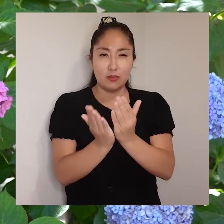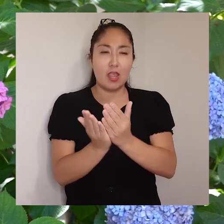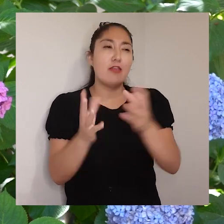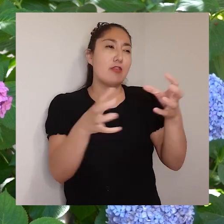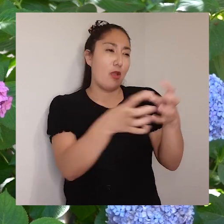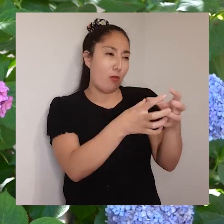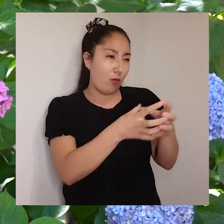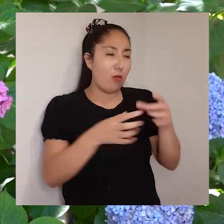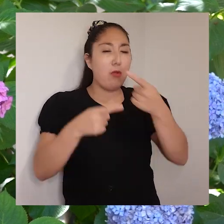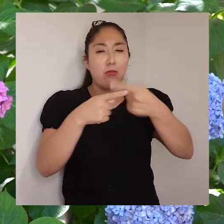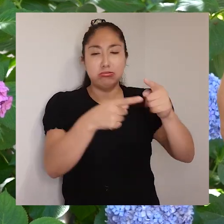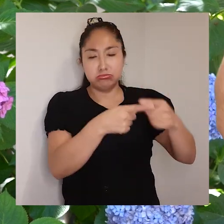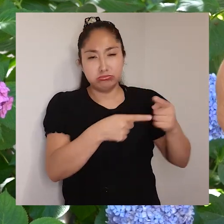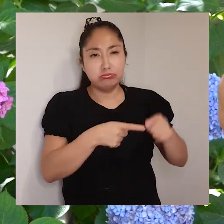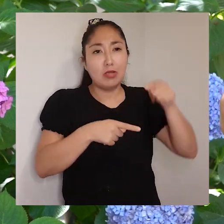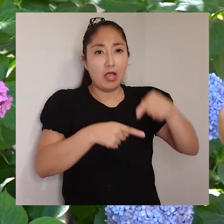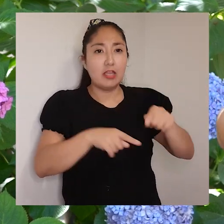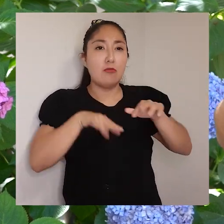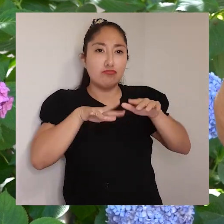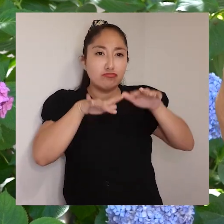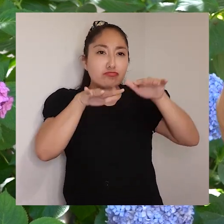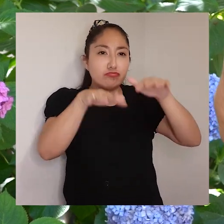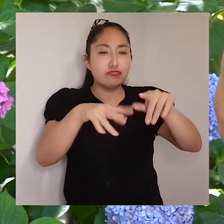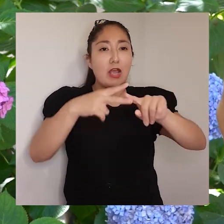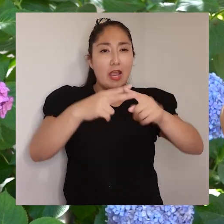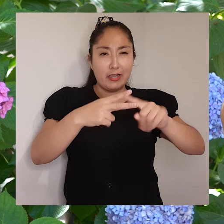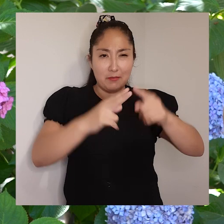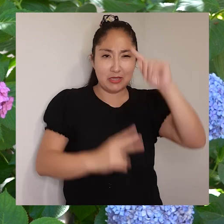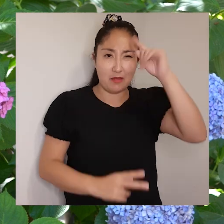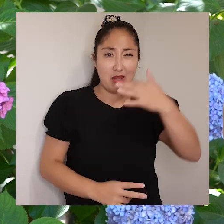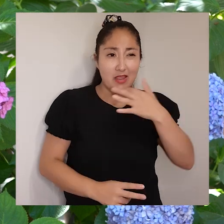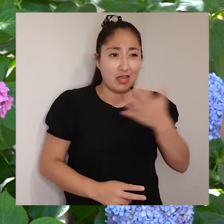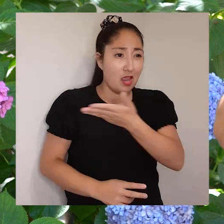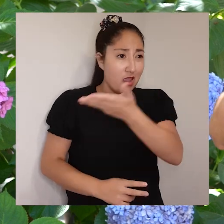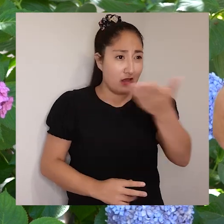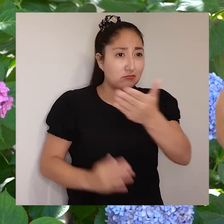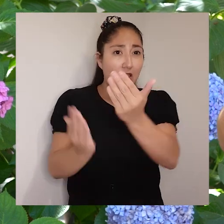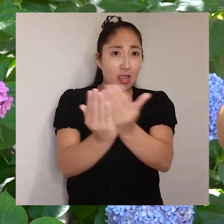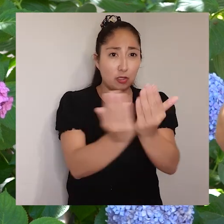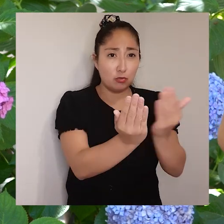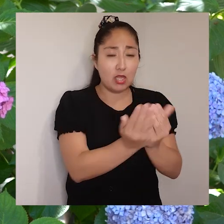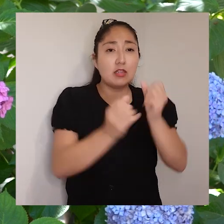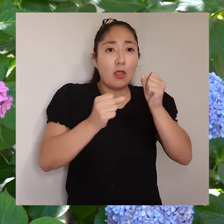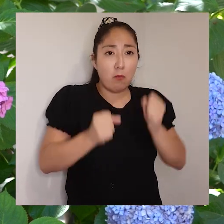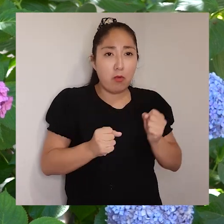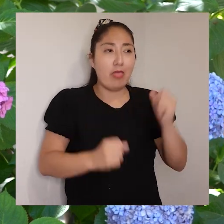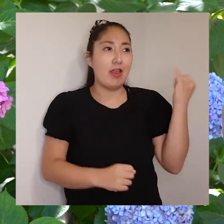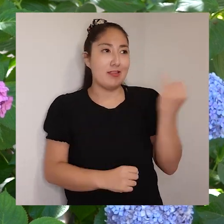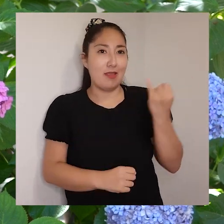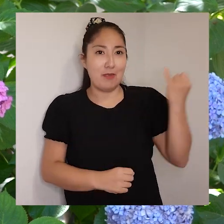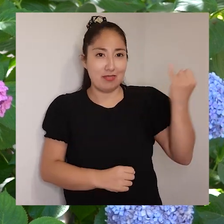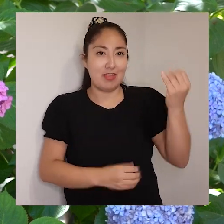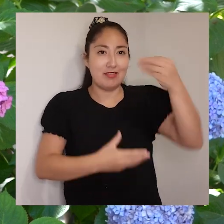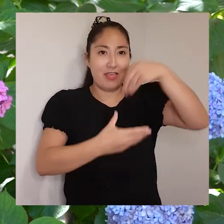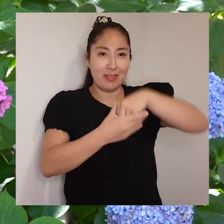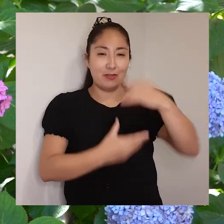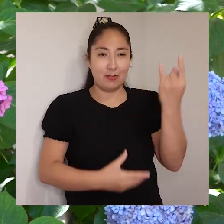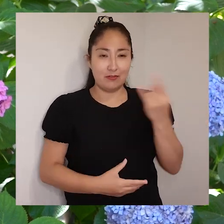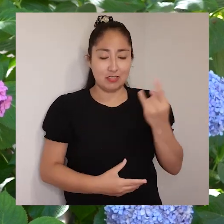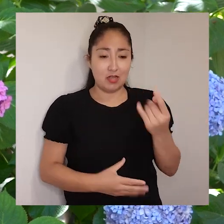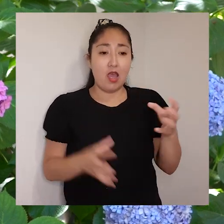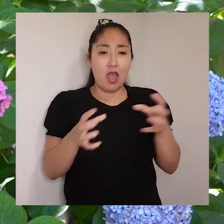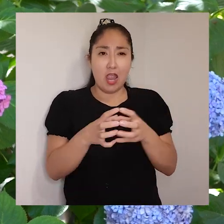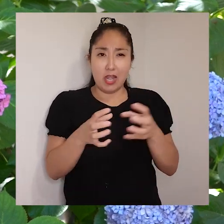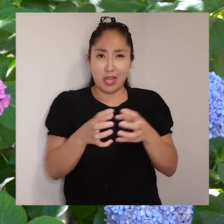y otro tipo de grupo, donde promovemos herramientas para que los estudiantes participen de manera autónoma en la universidad. El equipo